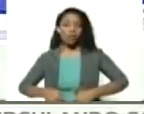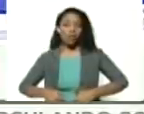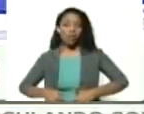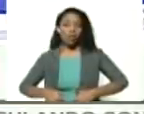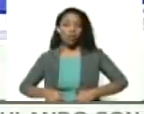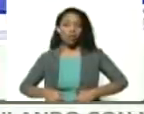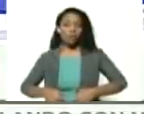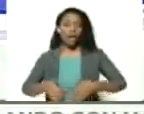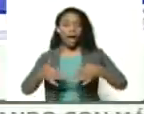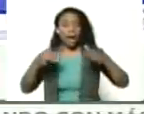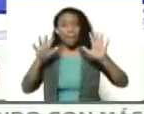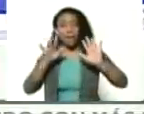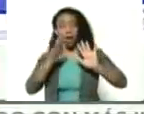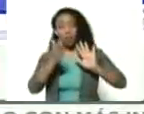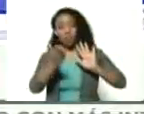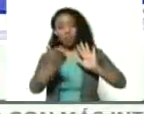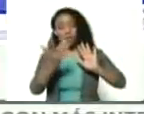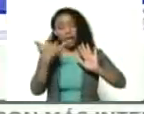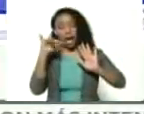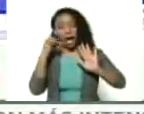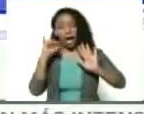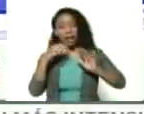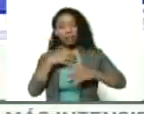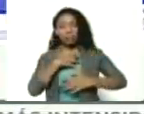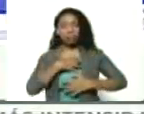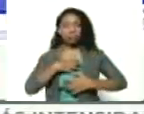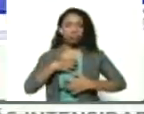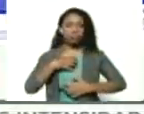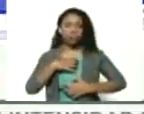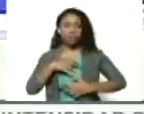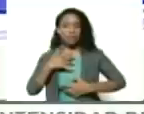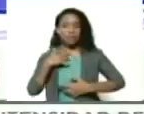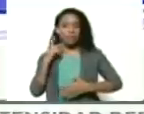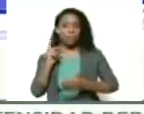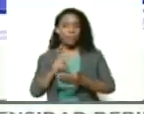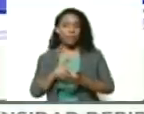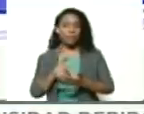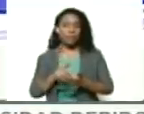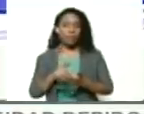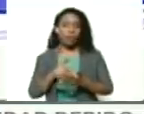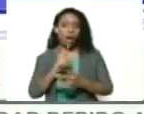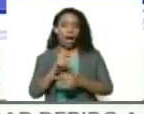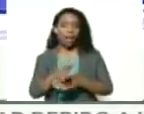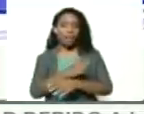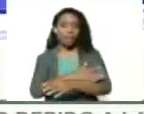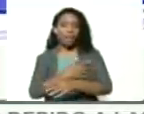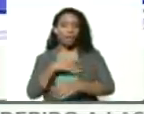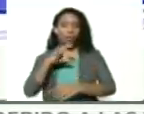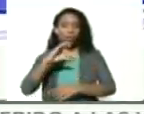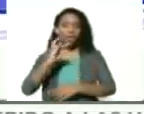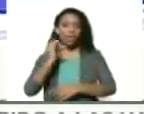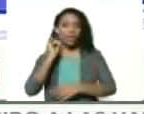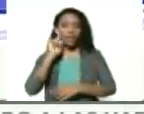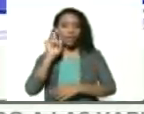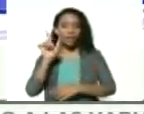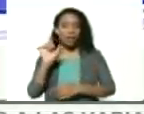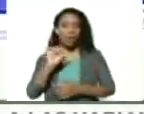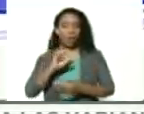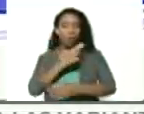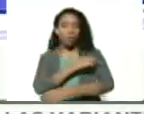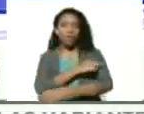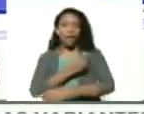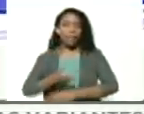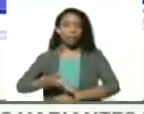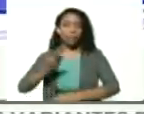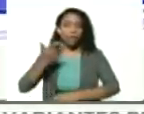de que apenas usted tenga los síntomas, presentarse ante los CDI, ante los hospitales Centinela,